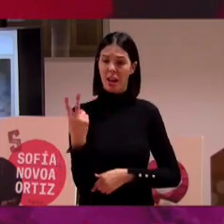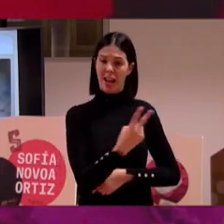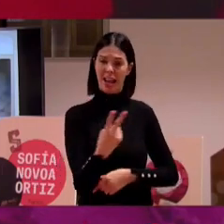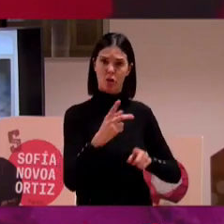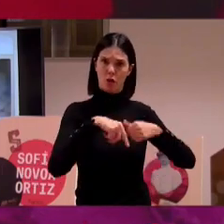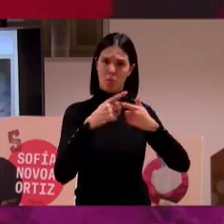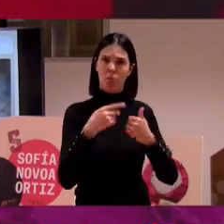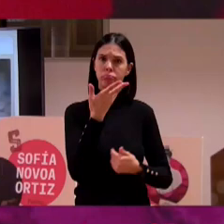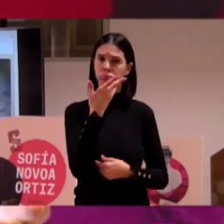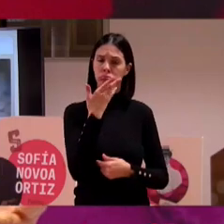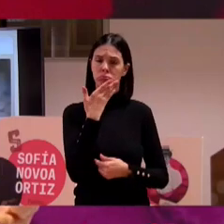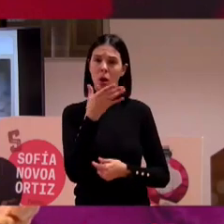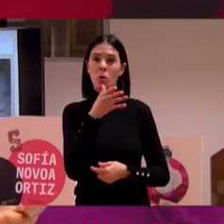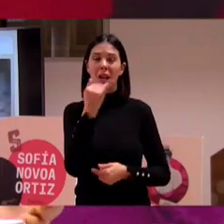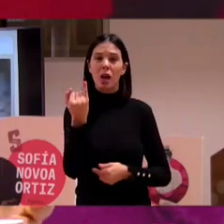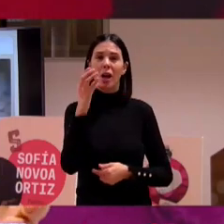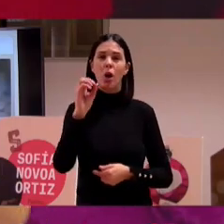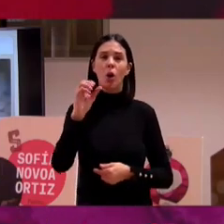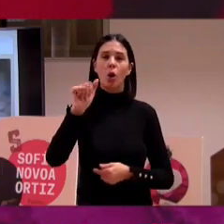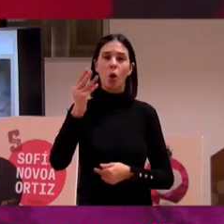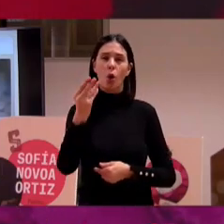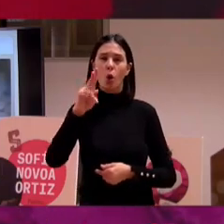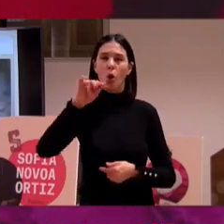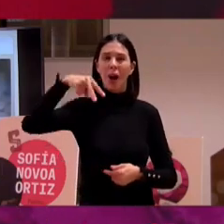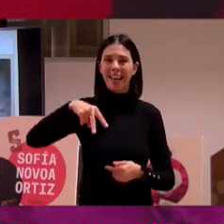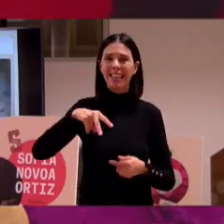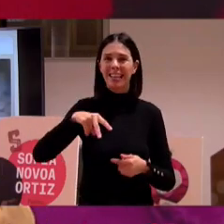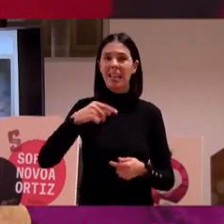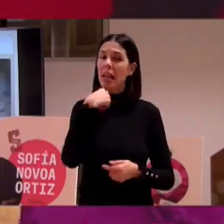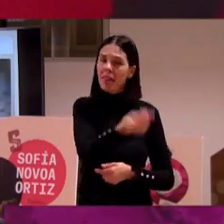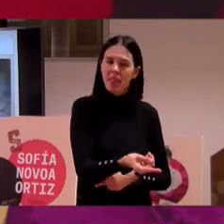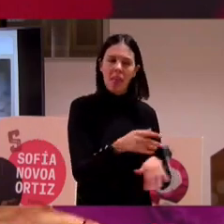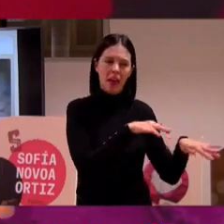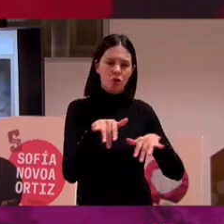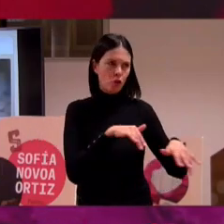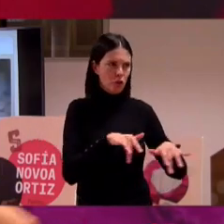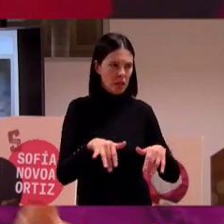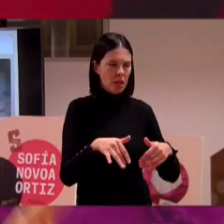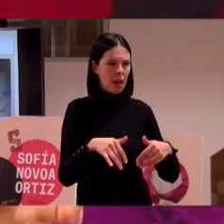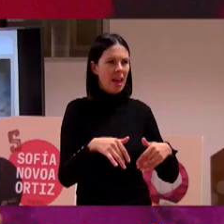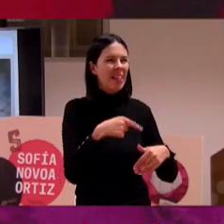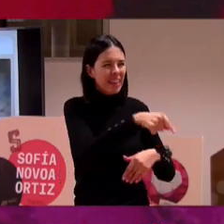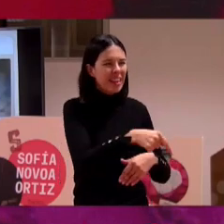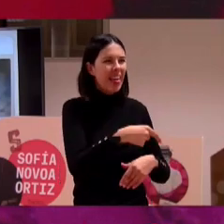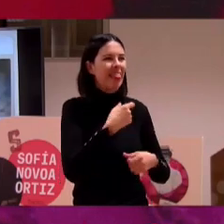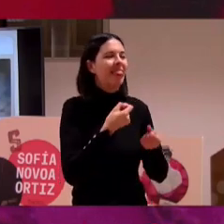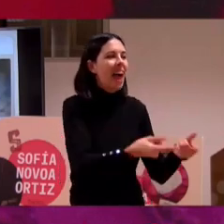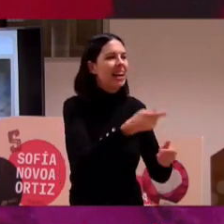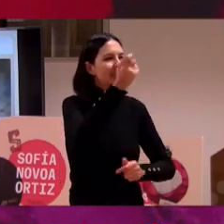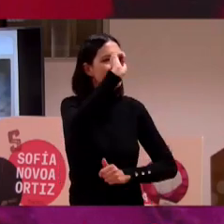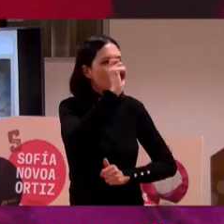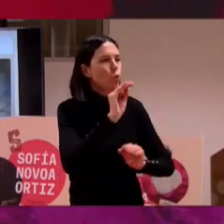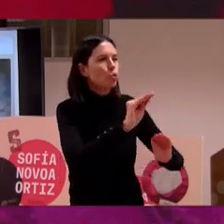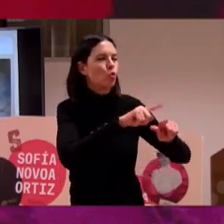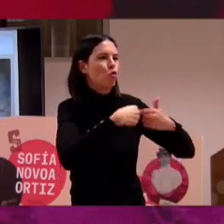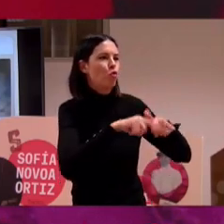porque Joaquín dille a Sofía que lle dé recordos aos seus pais. Non fala